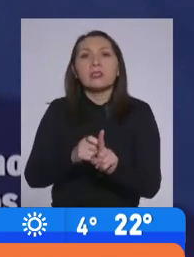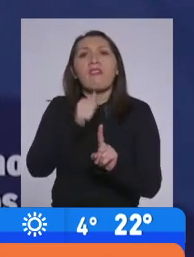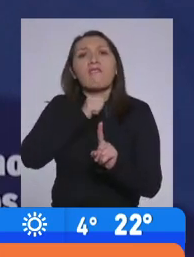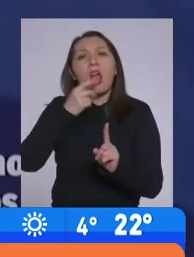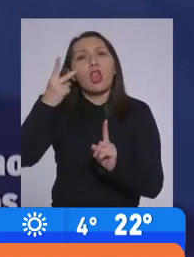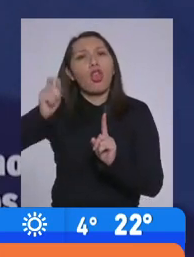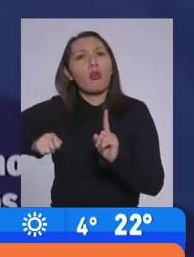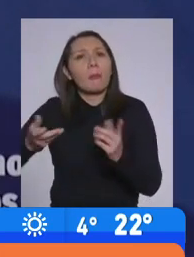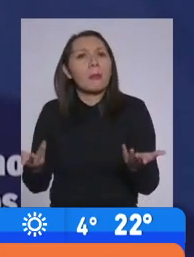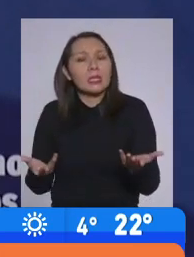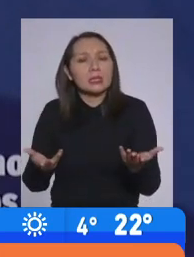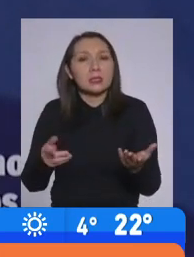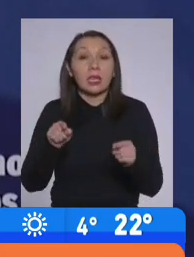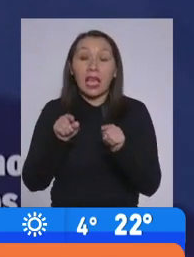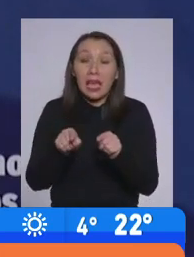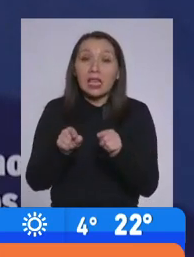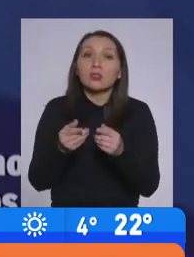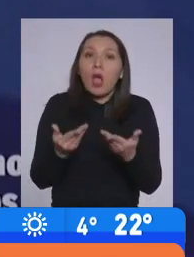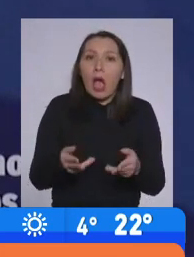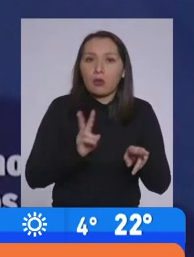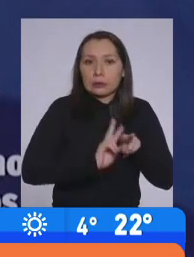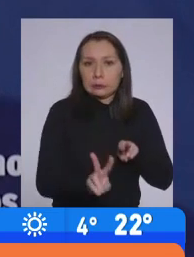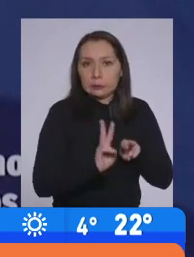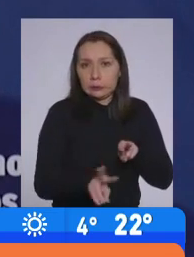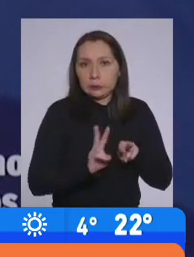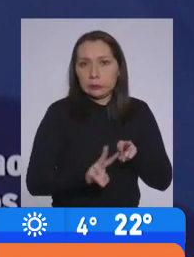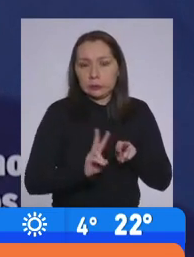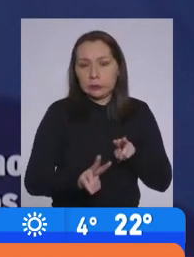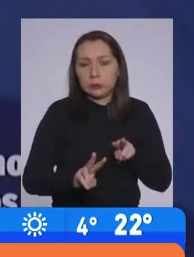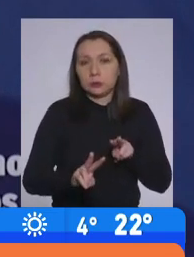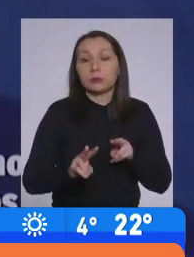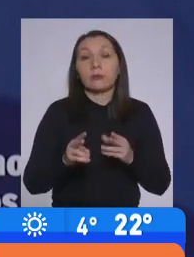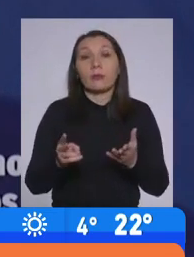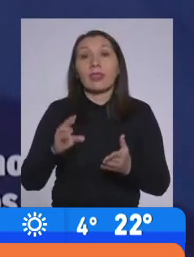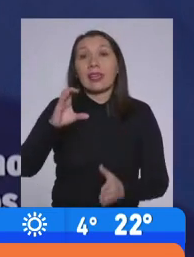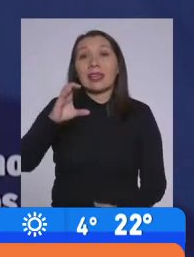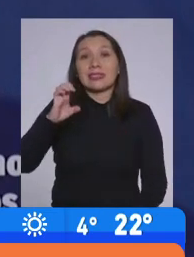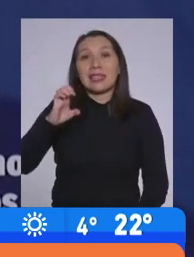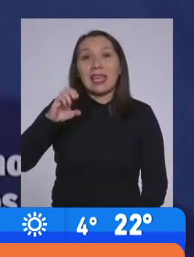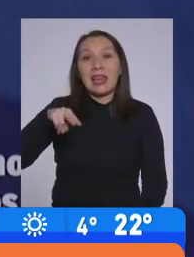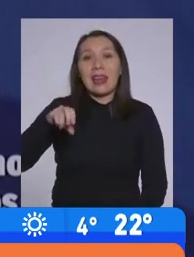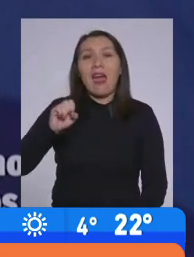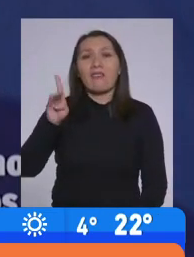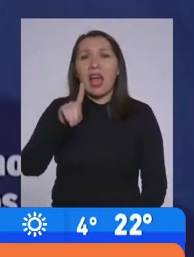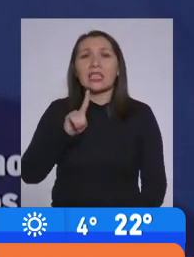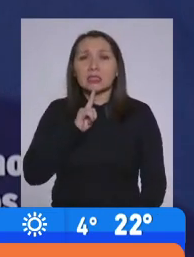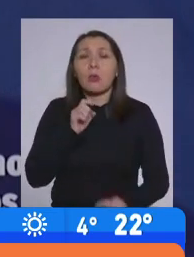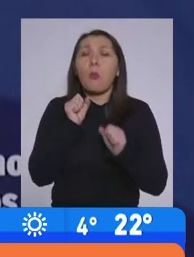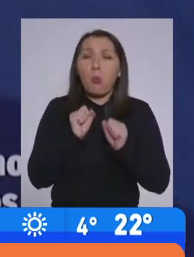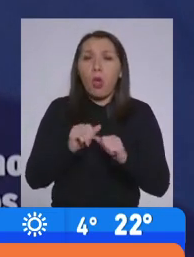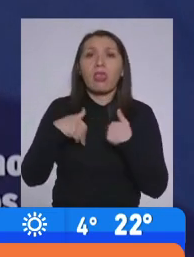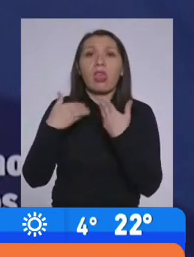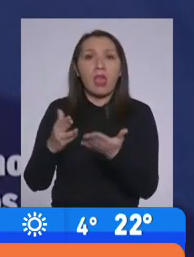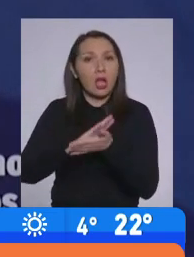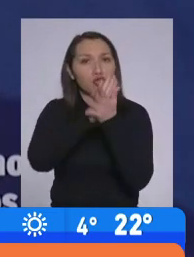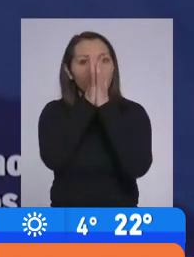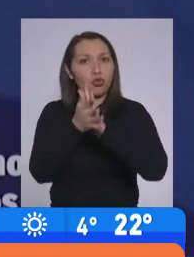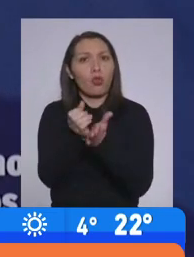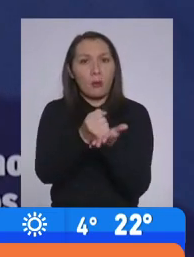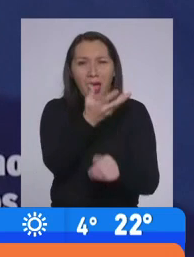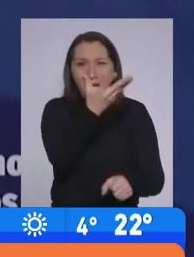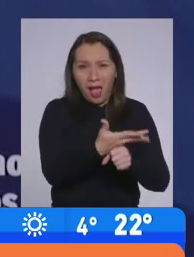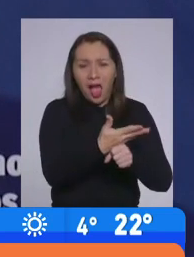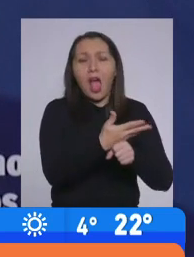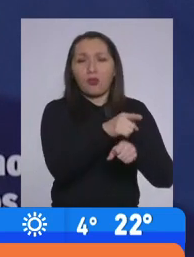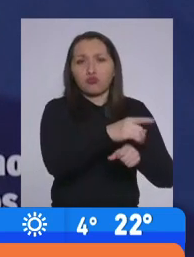y por eso que eso lo estamos corrigiendo el sena bath tiene la capacidad ahora de entregar todos los medicamentos